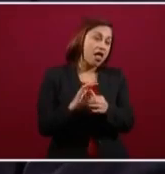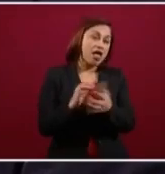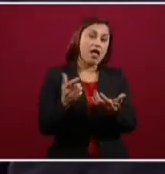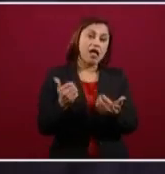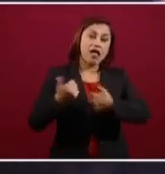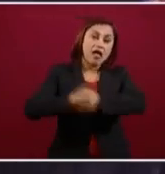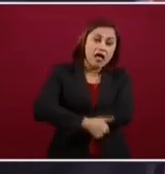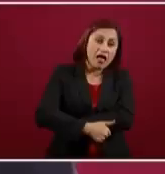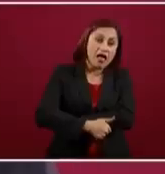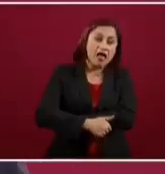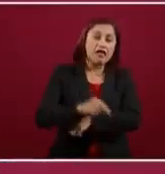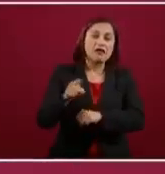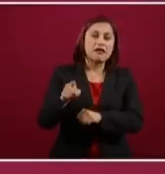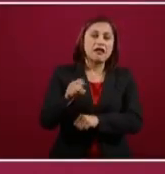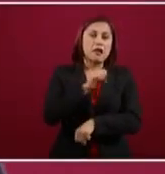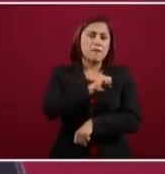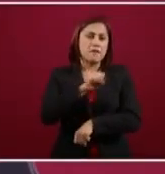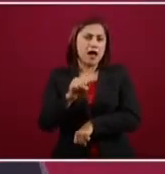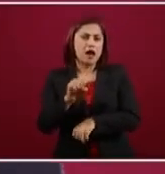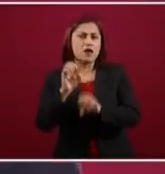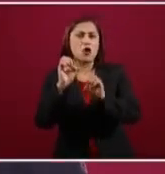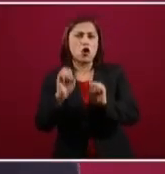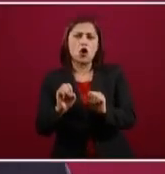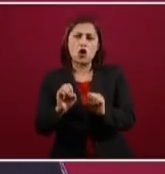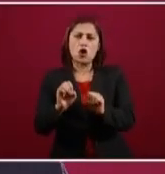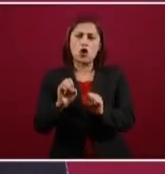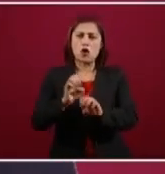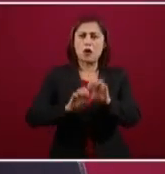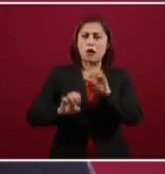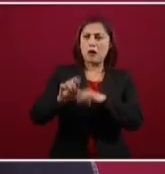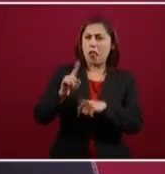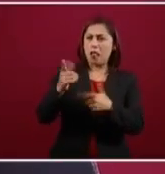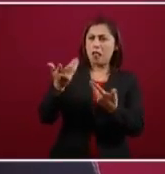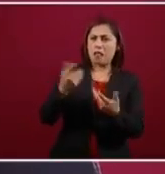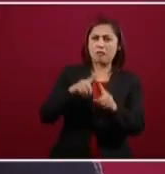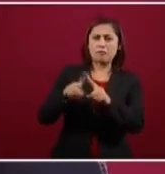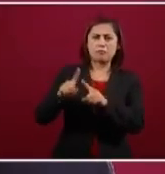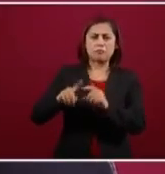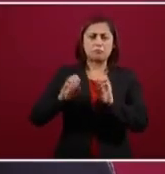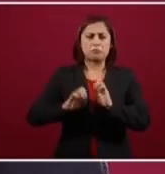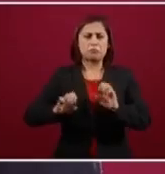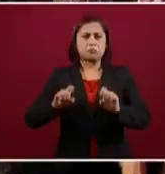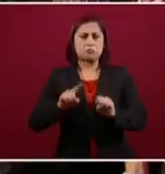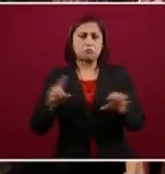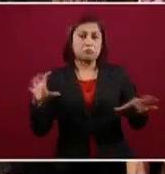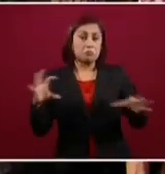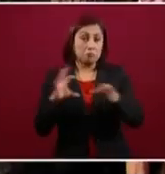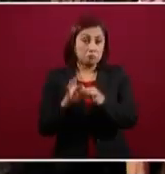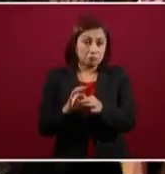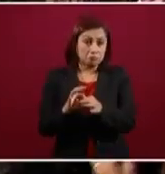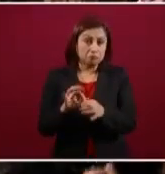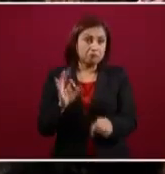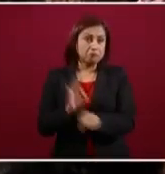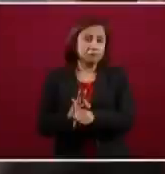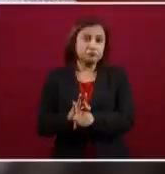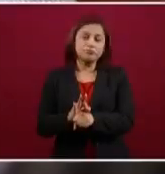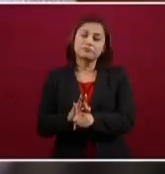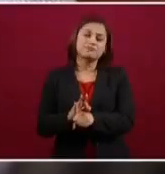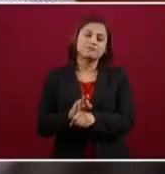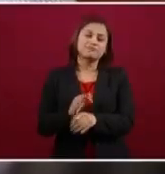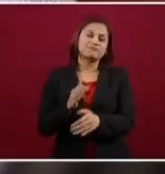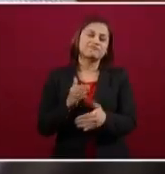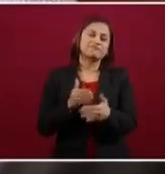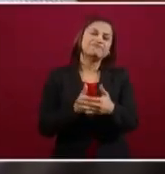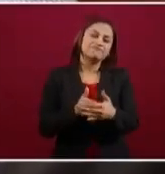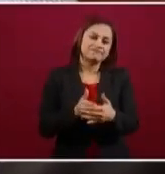cuello blanco, no se puede En el avanzar. caso de los penales es evidente que aún lo hay, ¿no,